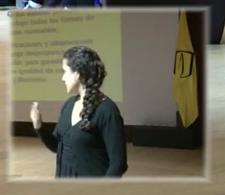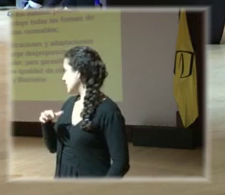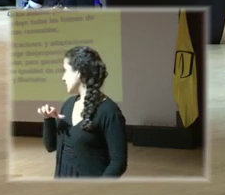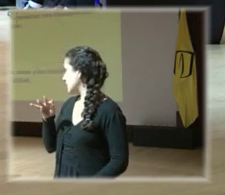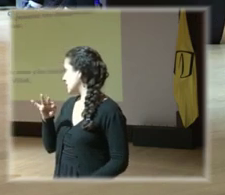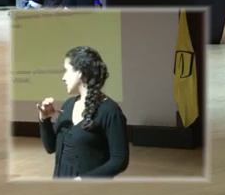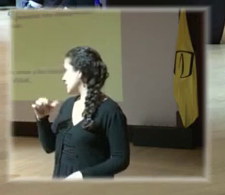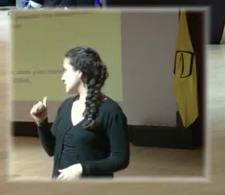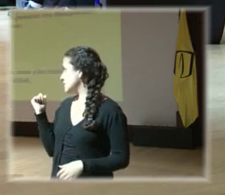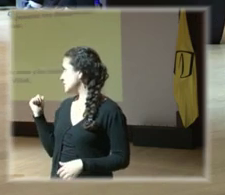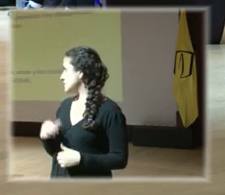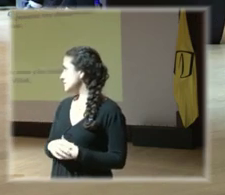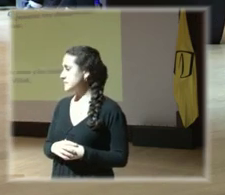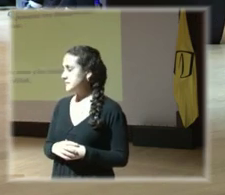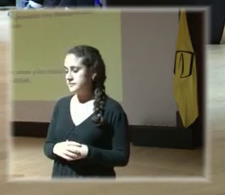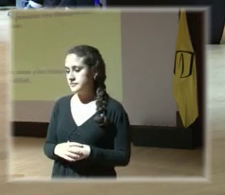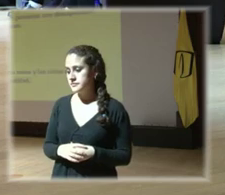Alison y Agustín.